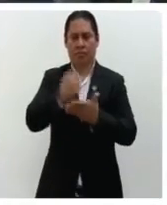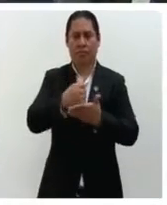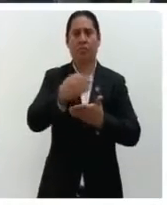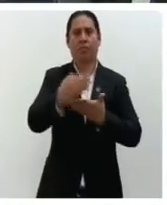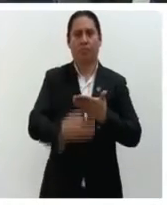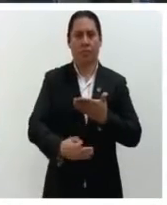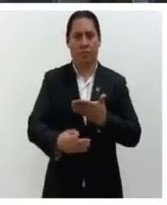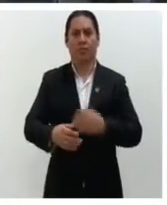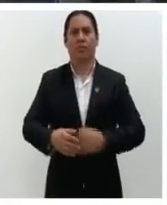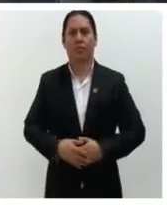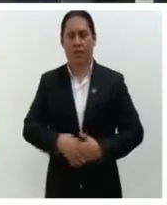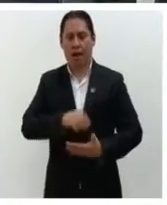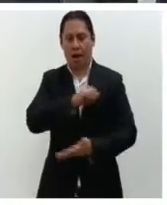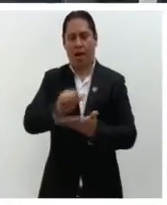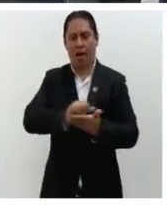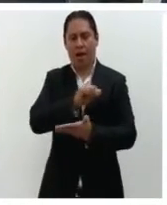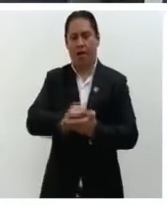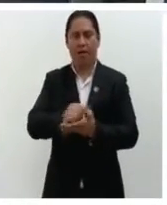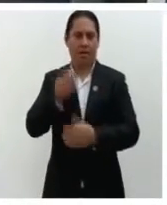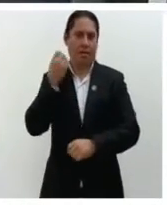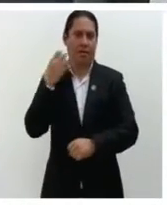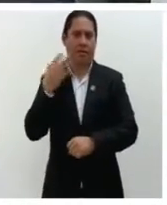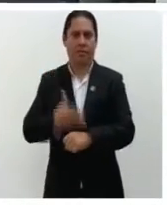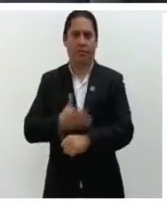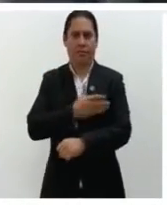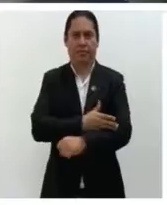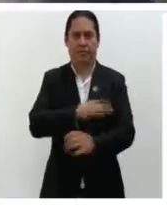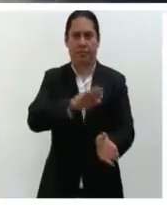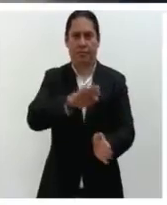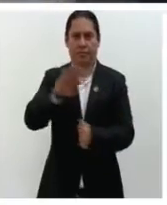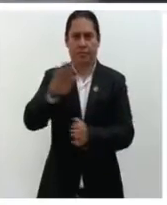aprobado por unanimidad el acta de la sesión anterior.